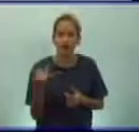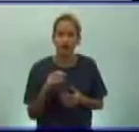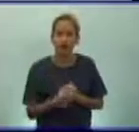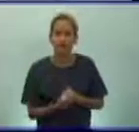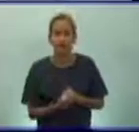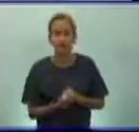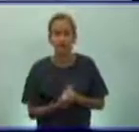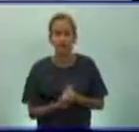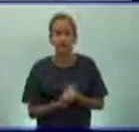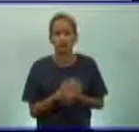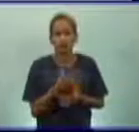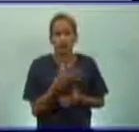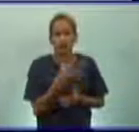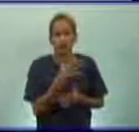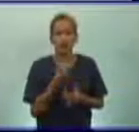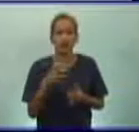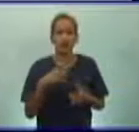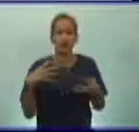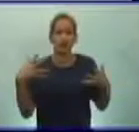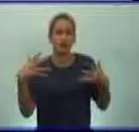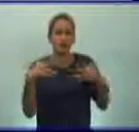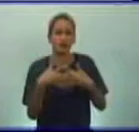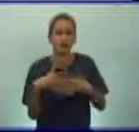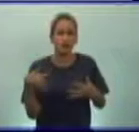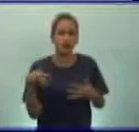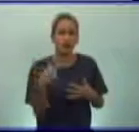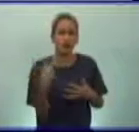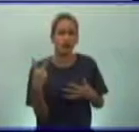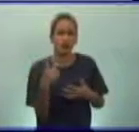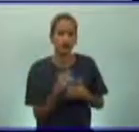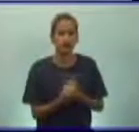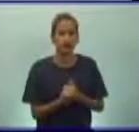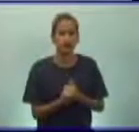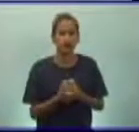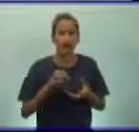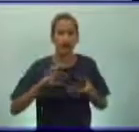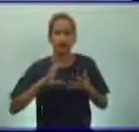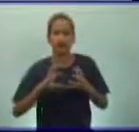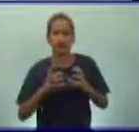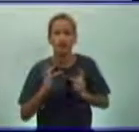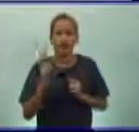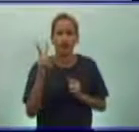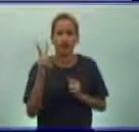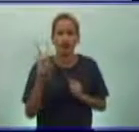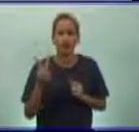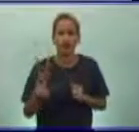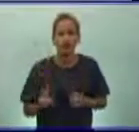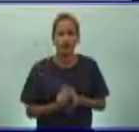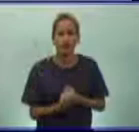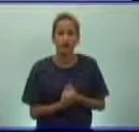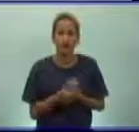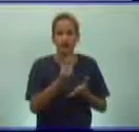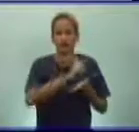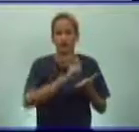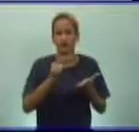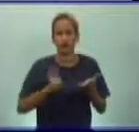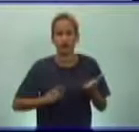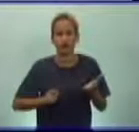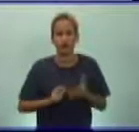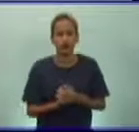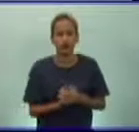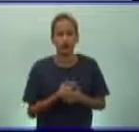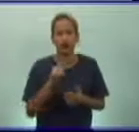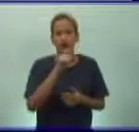ellos. Así también el reconocimiento de formas verbales y la escritura de oraciones interrogativas